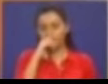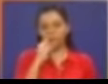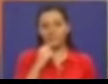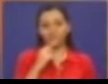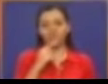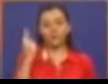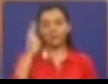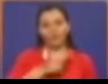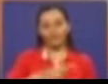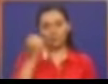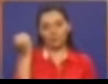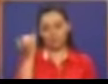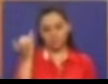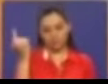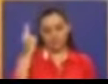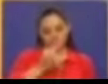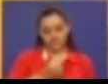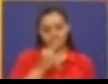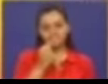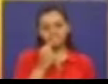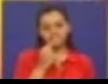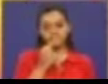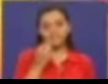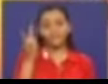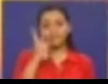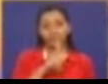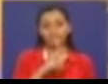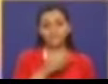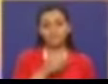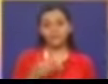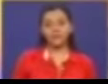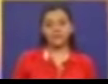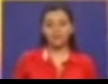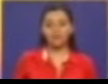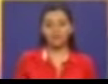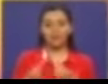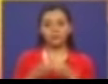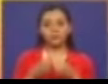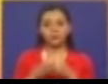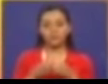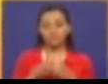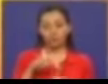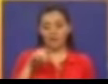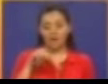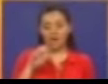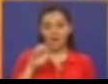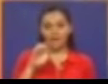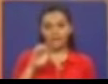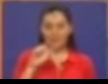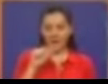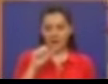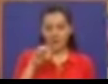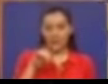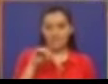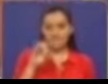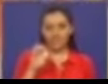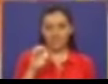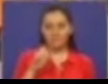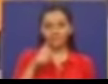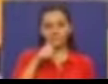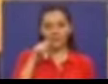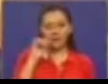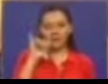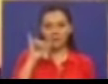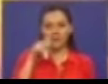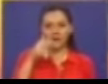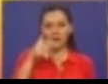día del jubilado, y también, como el presidente AME es el alcalde de Yaguachi y participa en el gabinete, ayer me marcó a